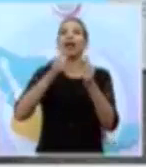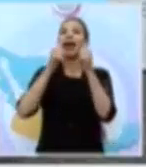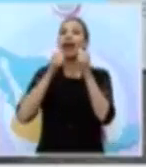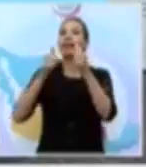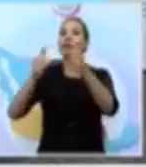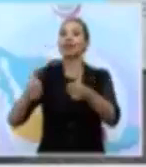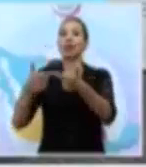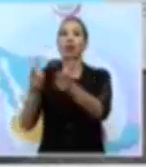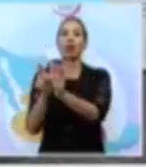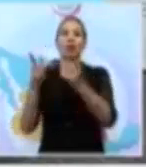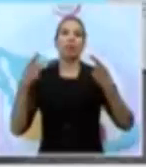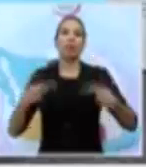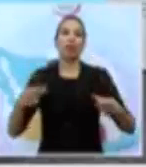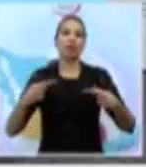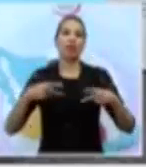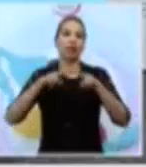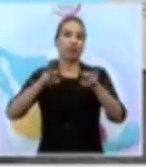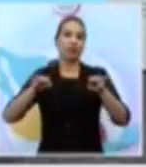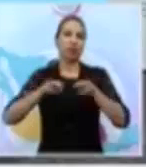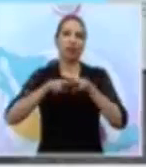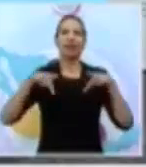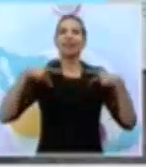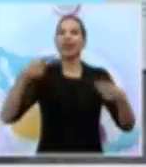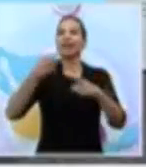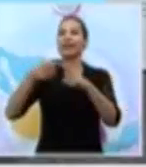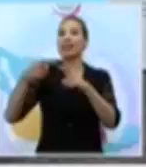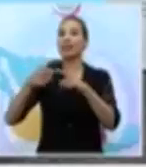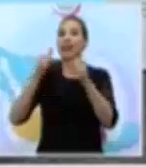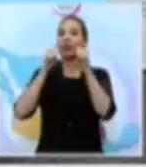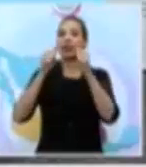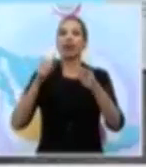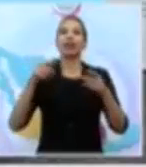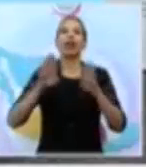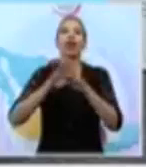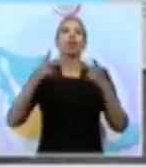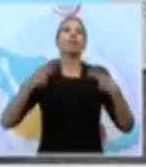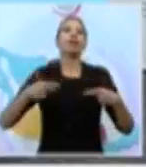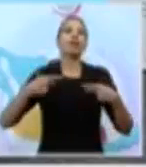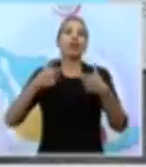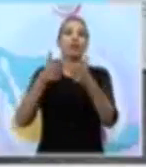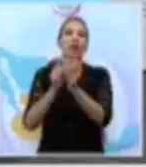atención a grupos vulnerables, a la especial de zonas marginadas,